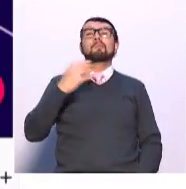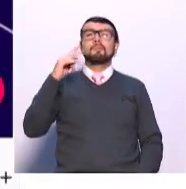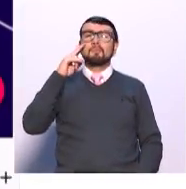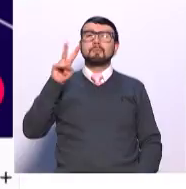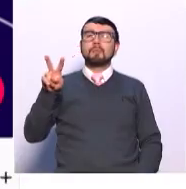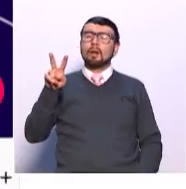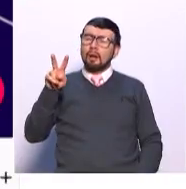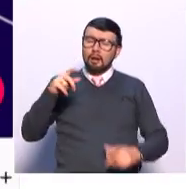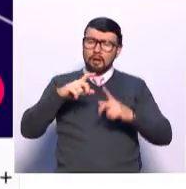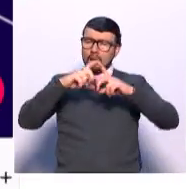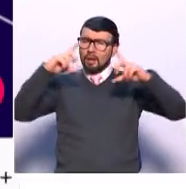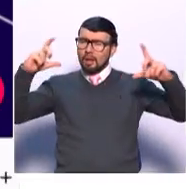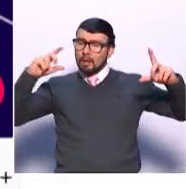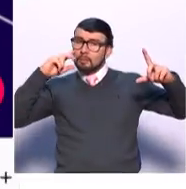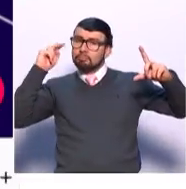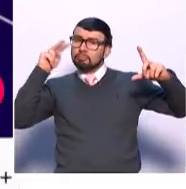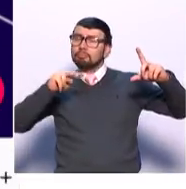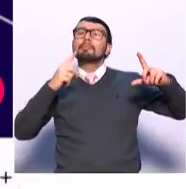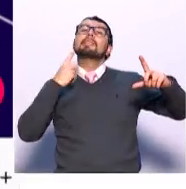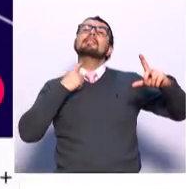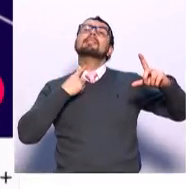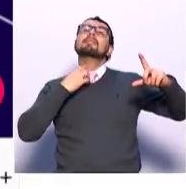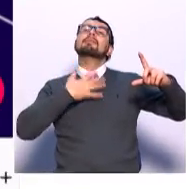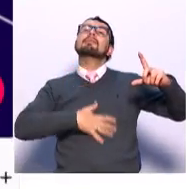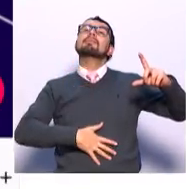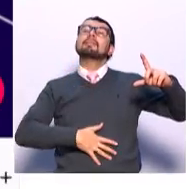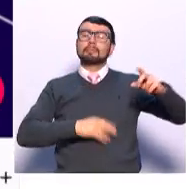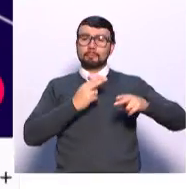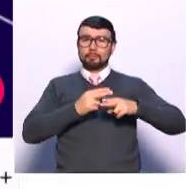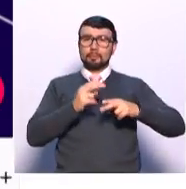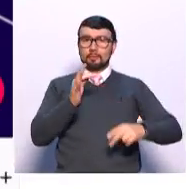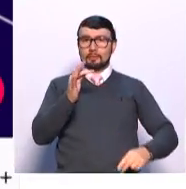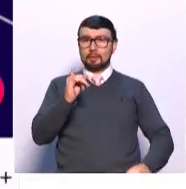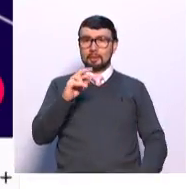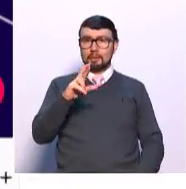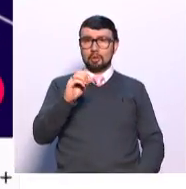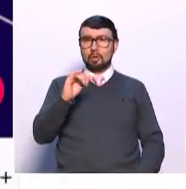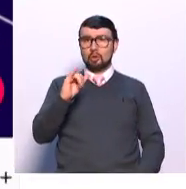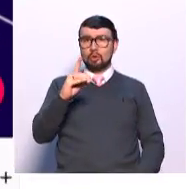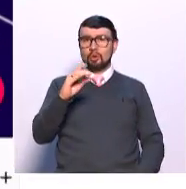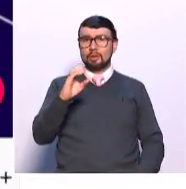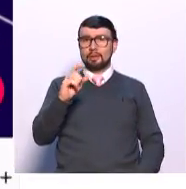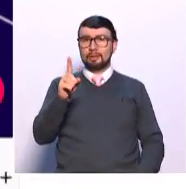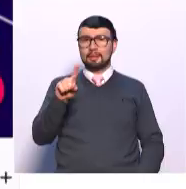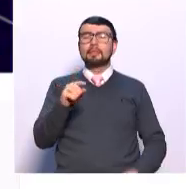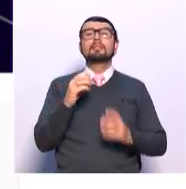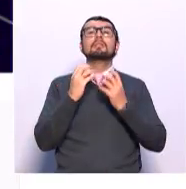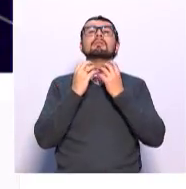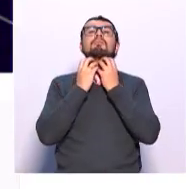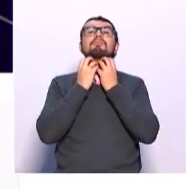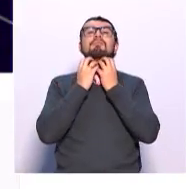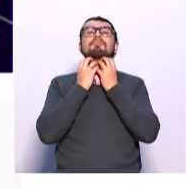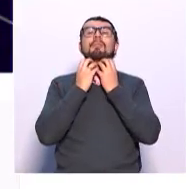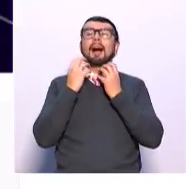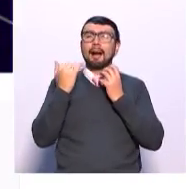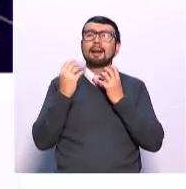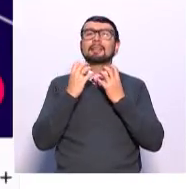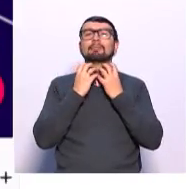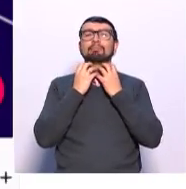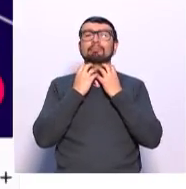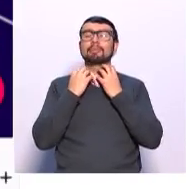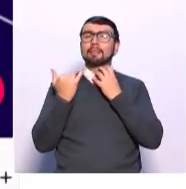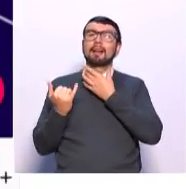ir viendo la ubicación y busquemos la tiroides y la vamos a ubicar donde está